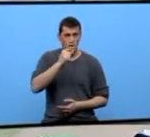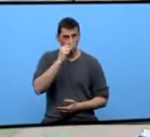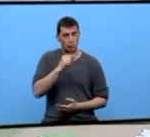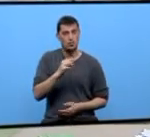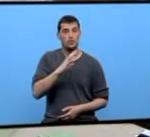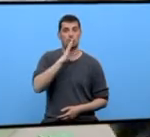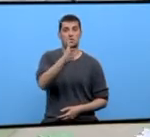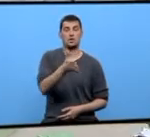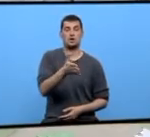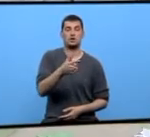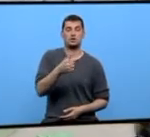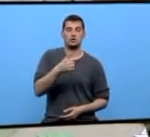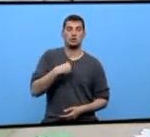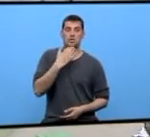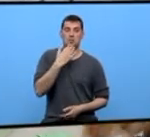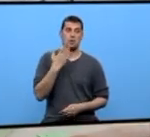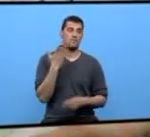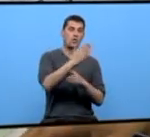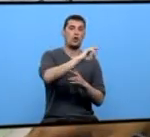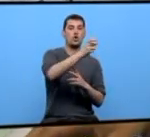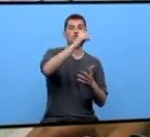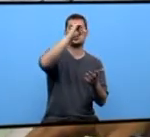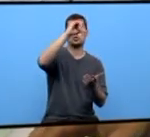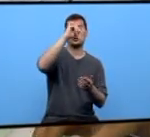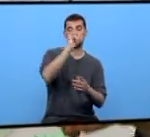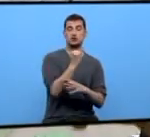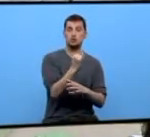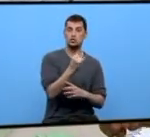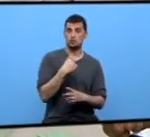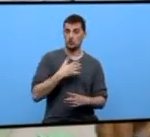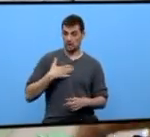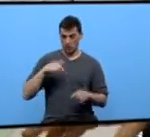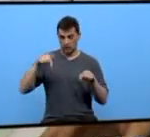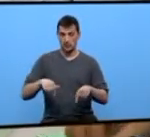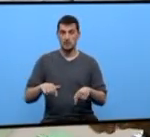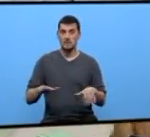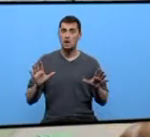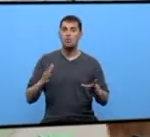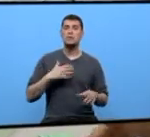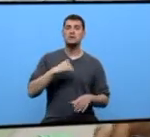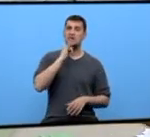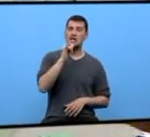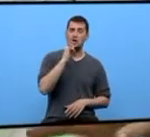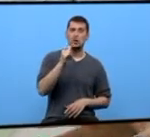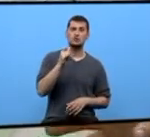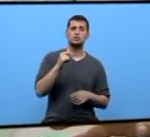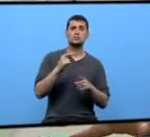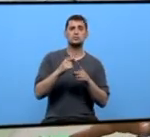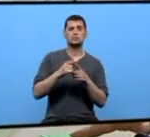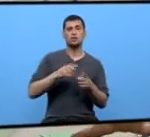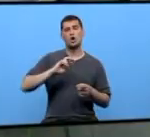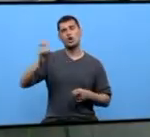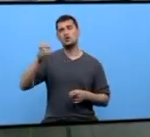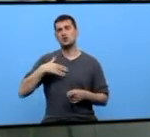porque yo voy a ir a un centro que no quiero porque yo quiero estar aquí, pero mi hijo ou mis hijos van a desplazar a outros niños que sí queren ir a